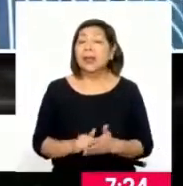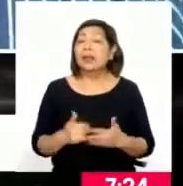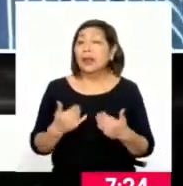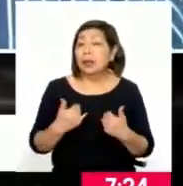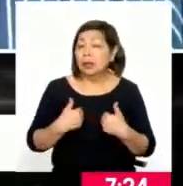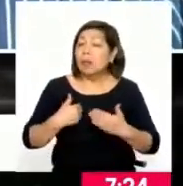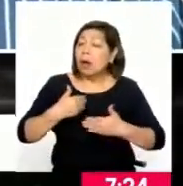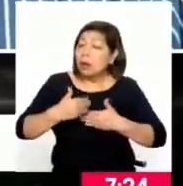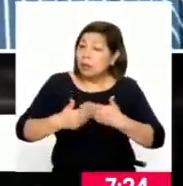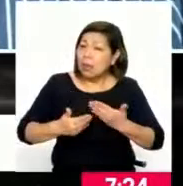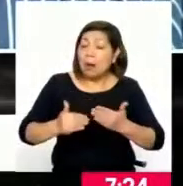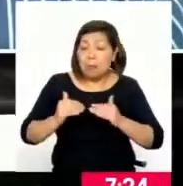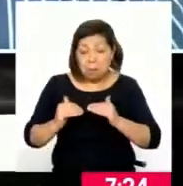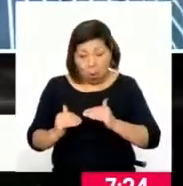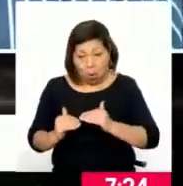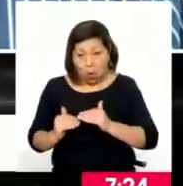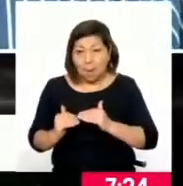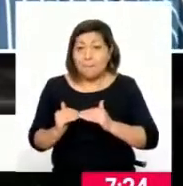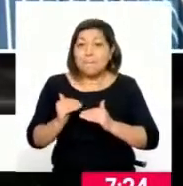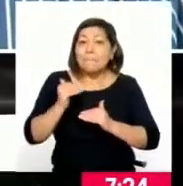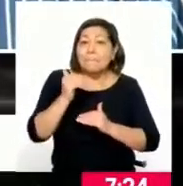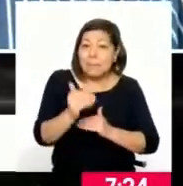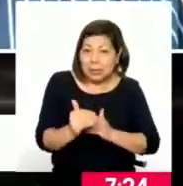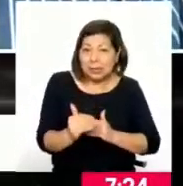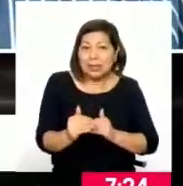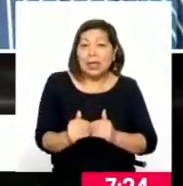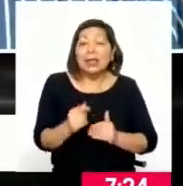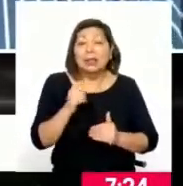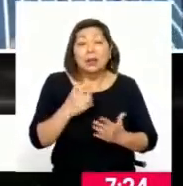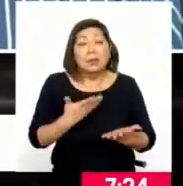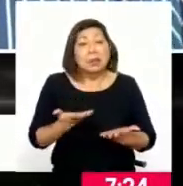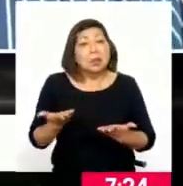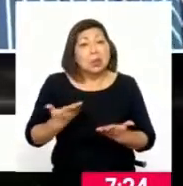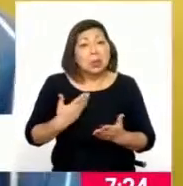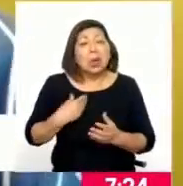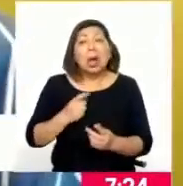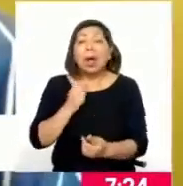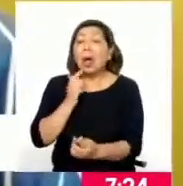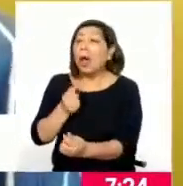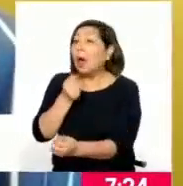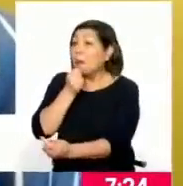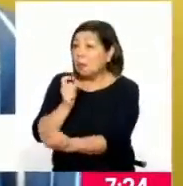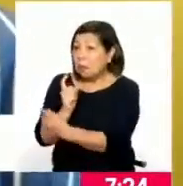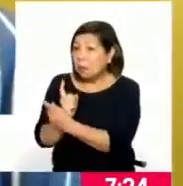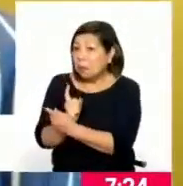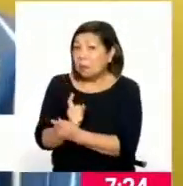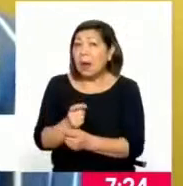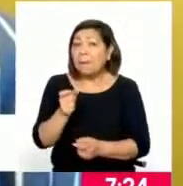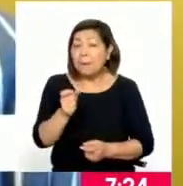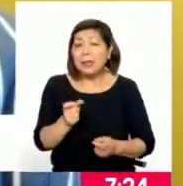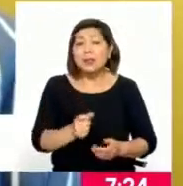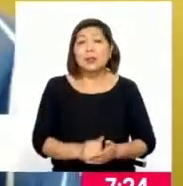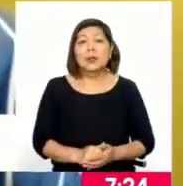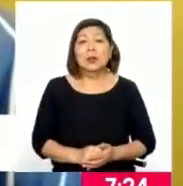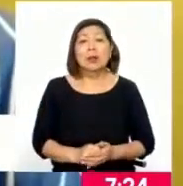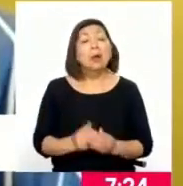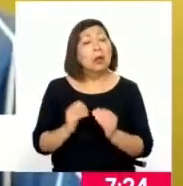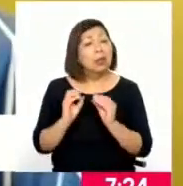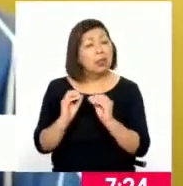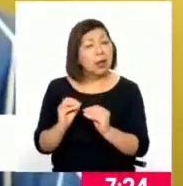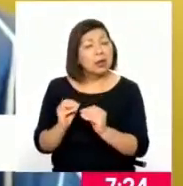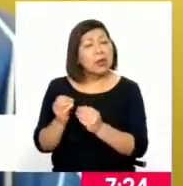tenemos que avanzar de menos a más. ¿Qué les puedo decir? Por ejemplo, a mí me iban a hacer una entrevista para calmar a la población y darle